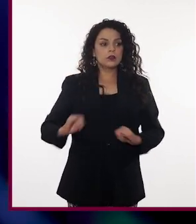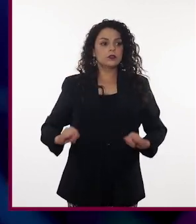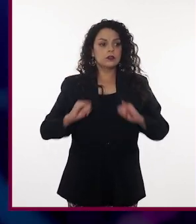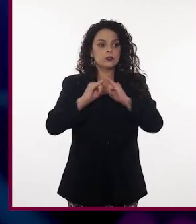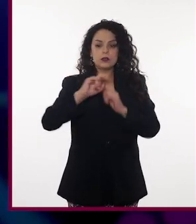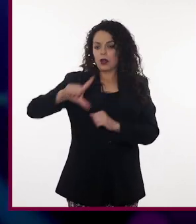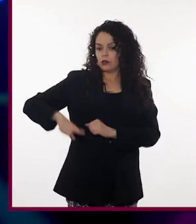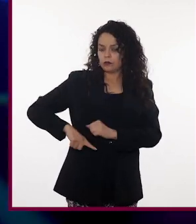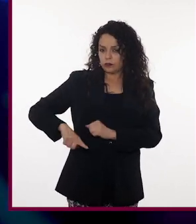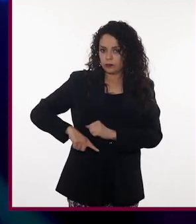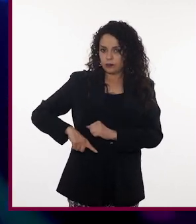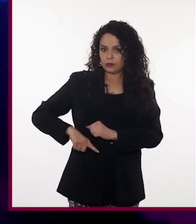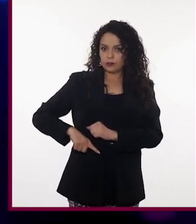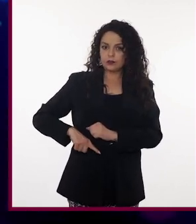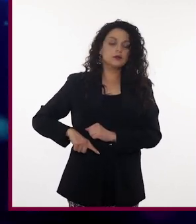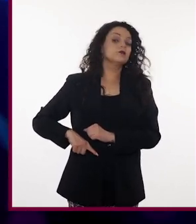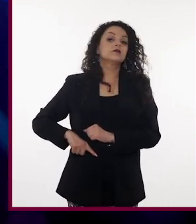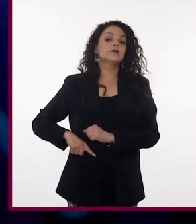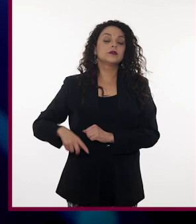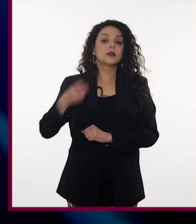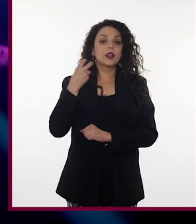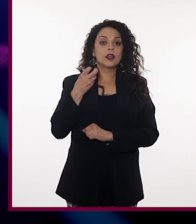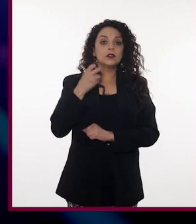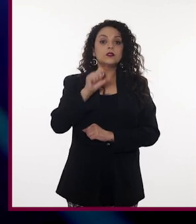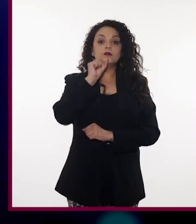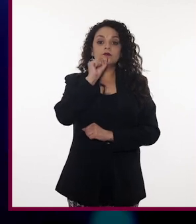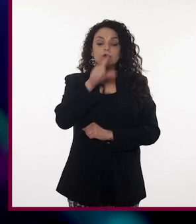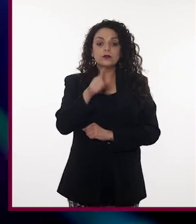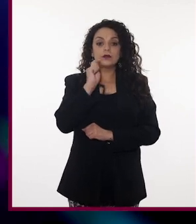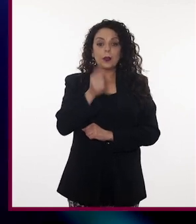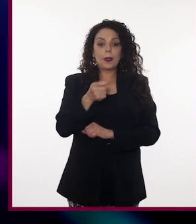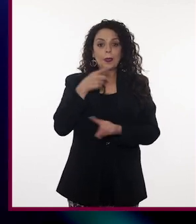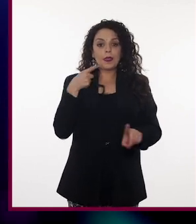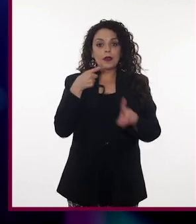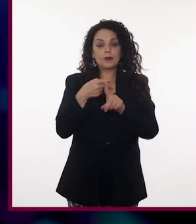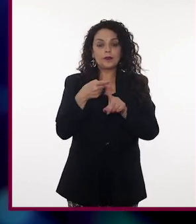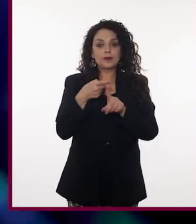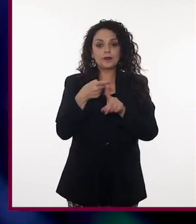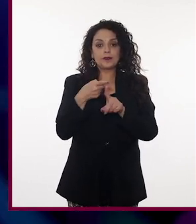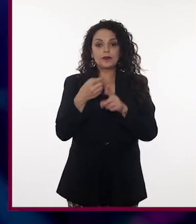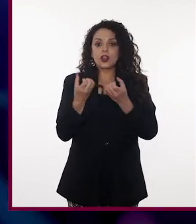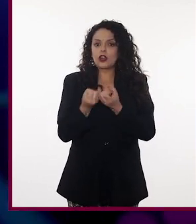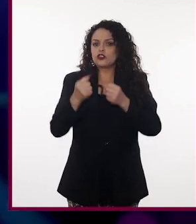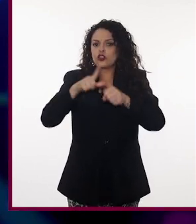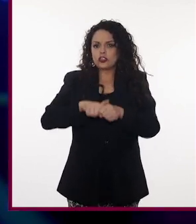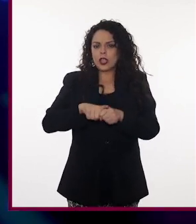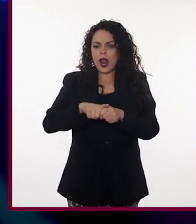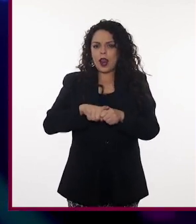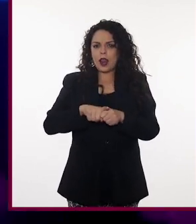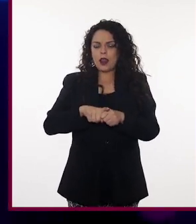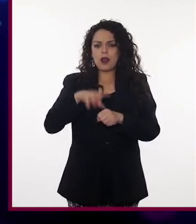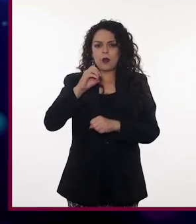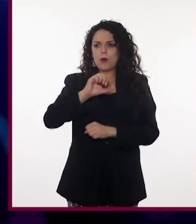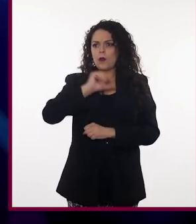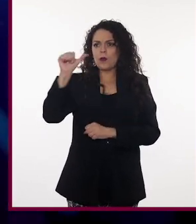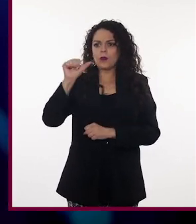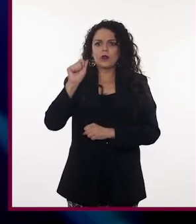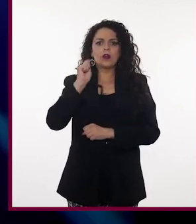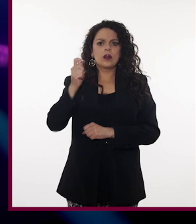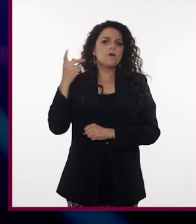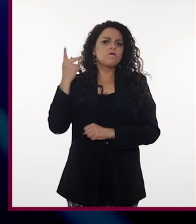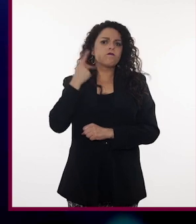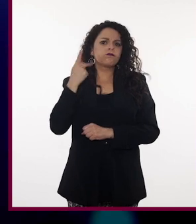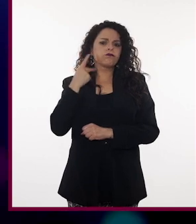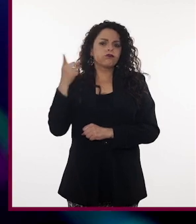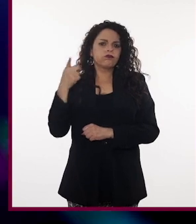instituciones gubernamentales, y también directamente con movimientos sociales o con otro tipo de actores políticos